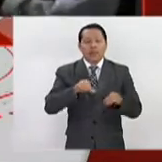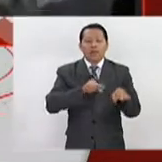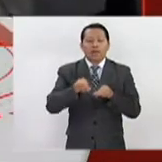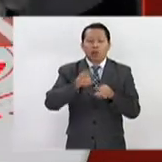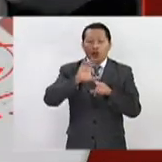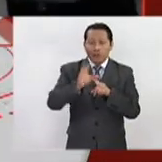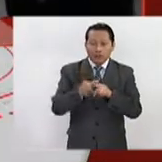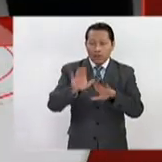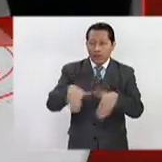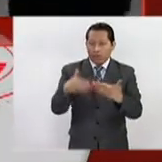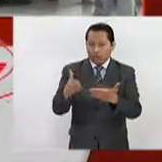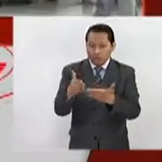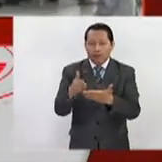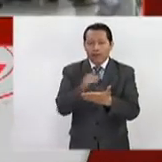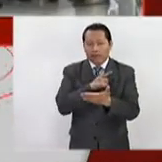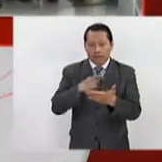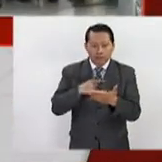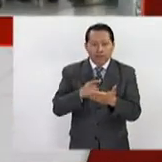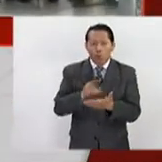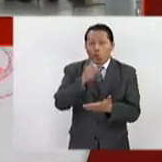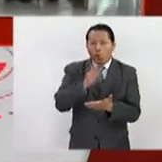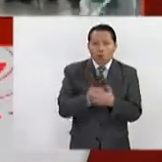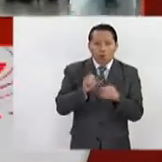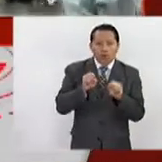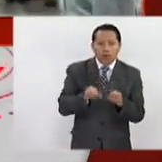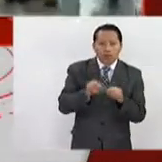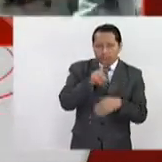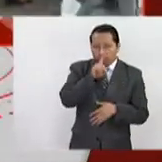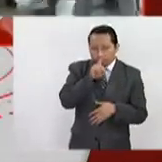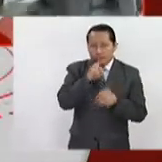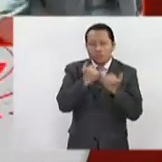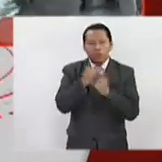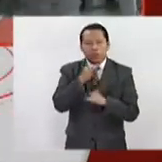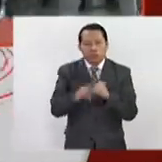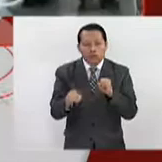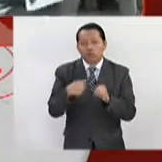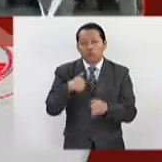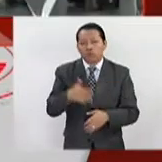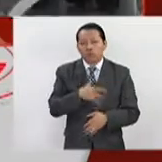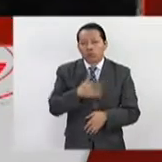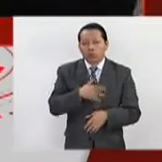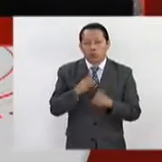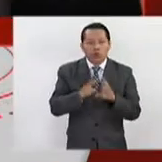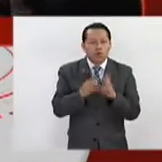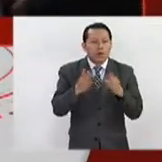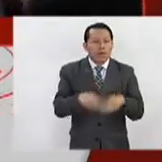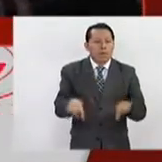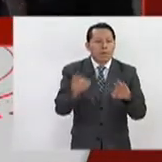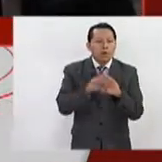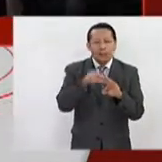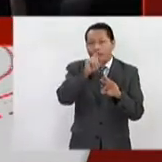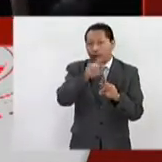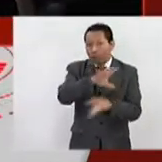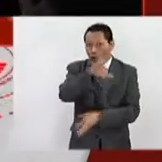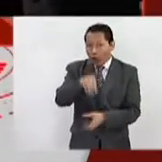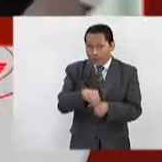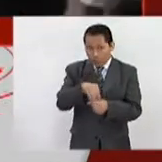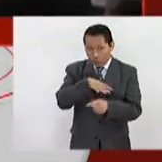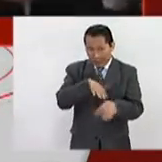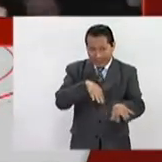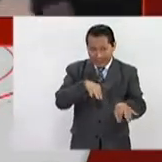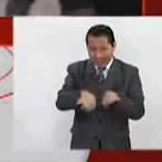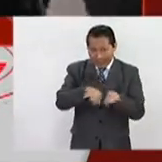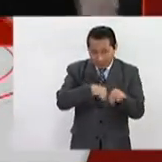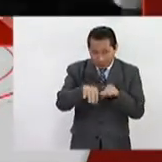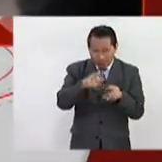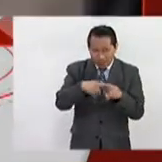comisión a las calles, no quedarse solamente en trabajo de oficina. Y por último, también me parece que es fundamental que todo este trabajo y